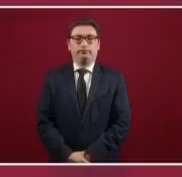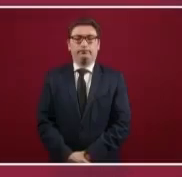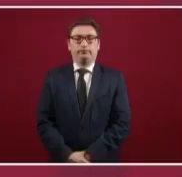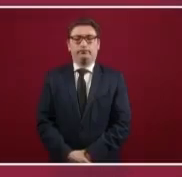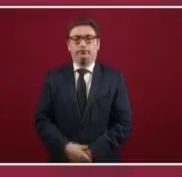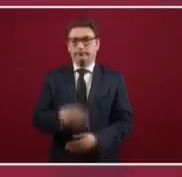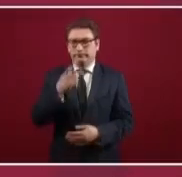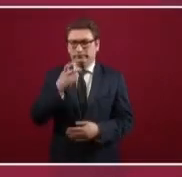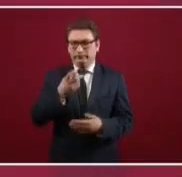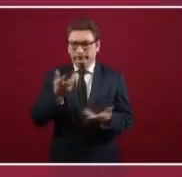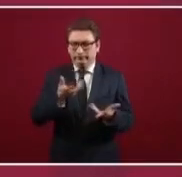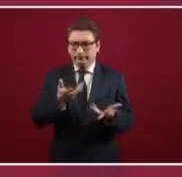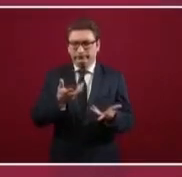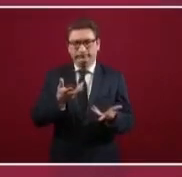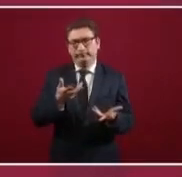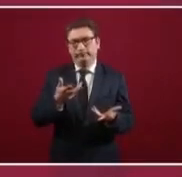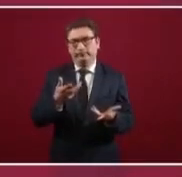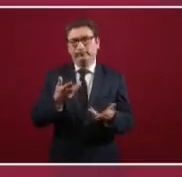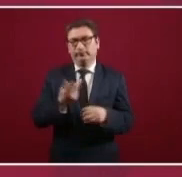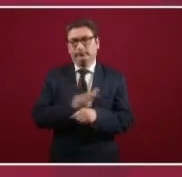eso ya no sucede